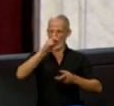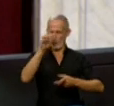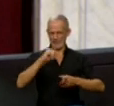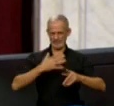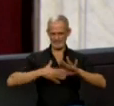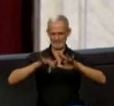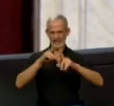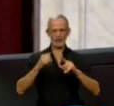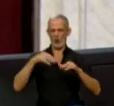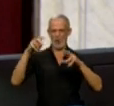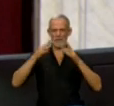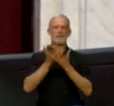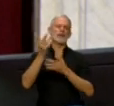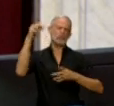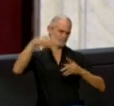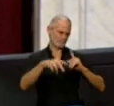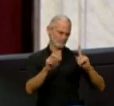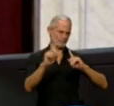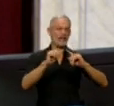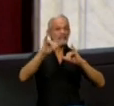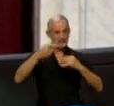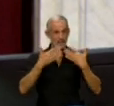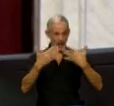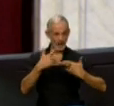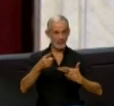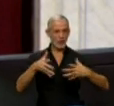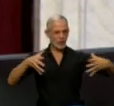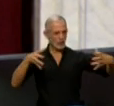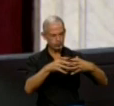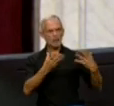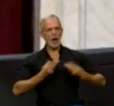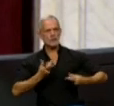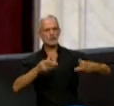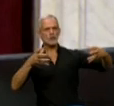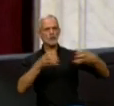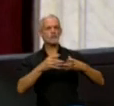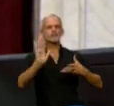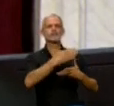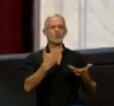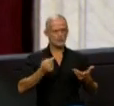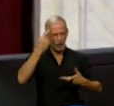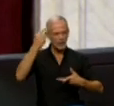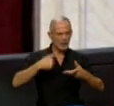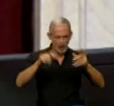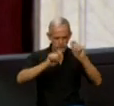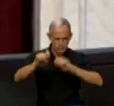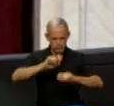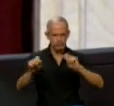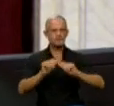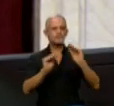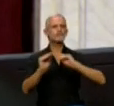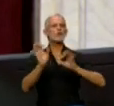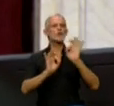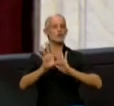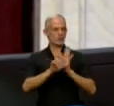simplemente sí agradecer el respaldo del bloque del frente de todos a la iniciativa y el acompañamiento